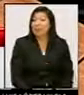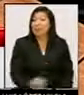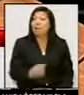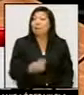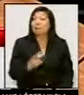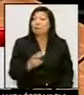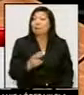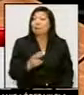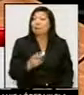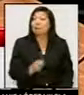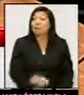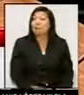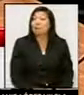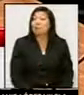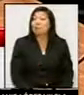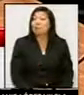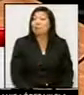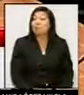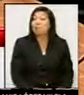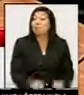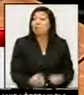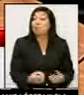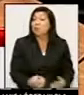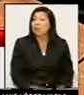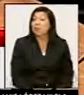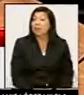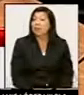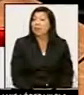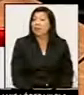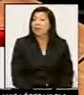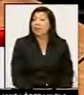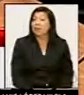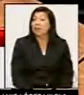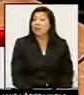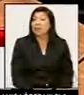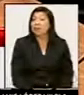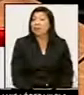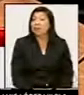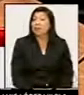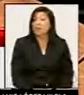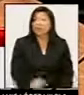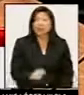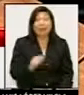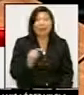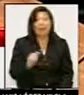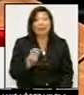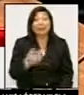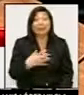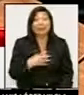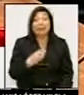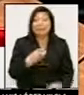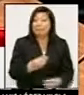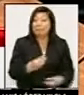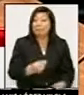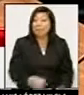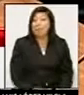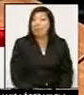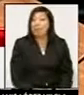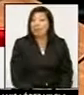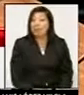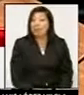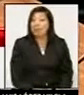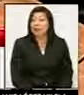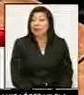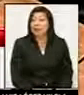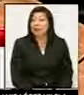Cusco, obviamente este porcentaje es mucho más importante. Y entonces ahí tenemos que mostrar el interés que tenemos ahí. Creo...